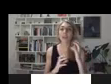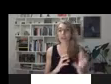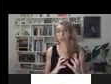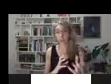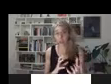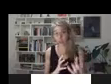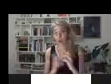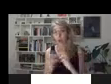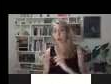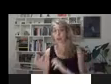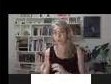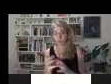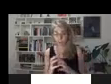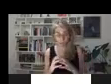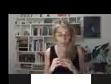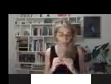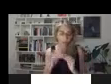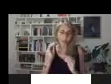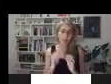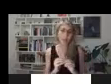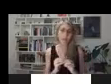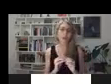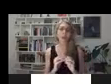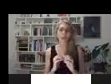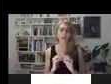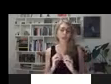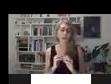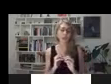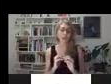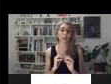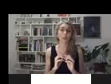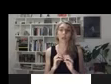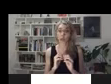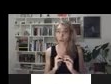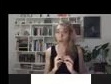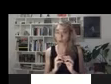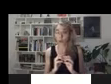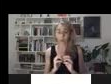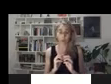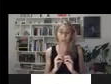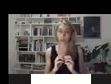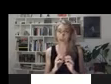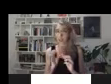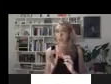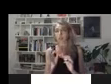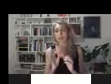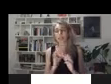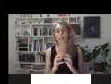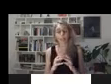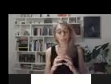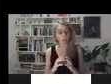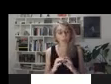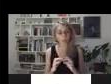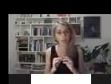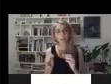simbiosis entre coleccionistas o artistas. Hay un artículo de una socióloga argentina que se llama